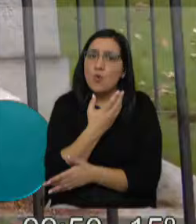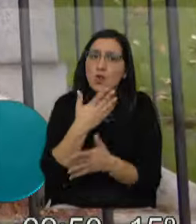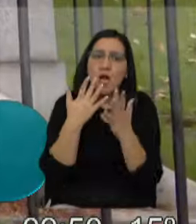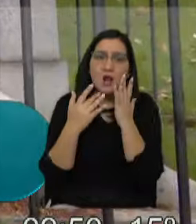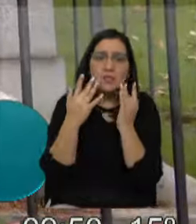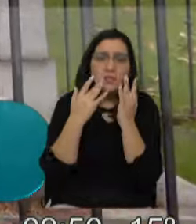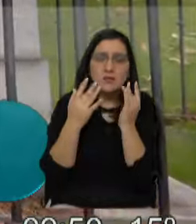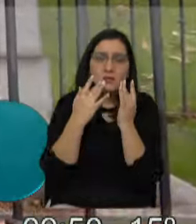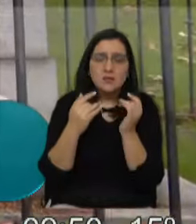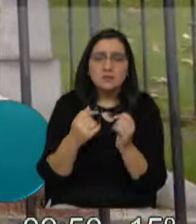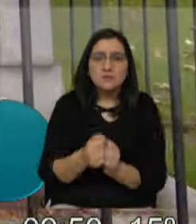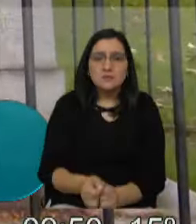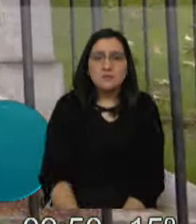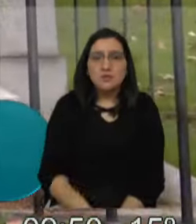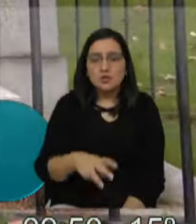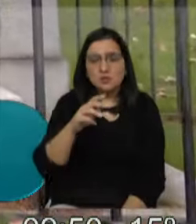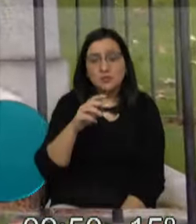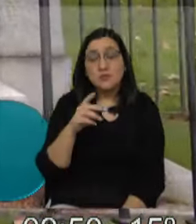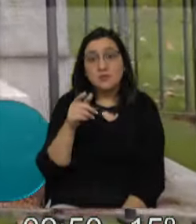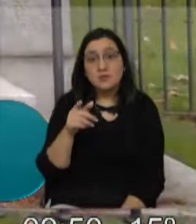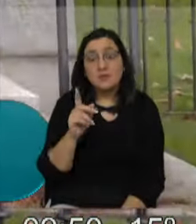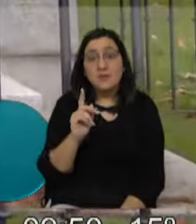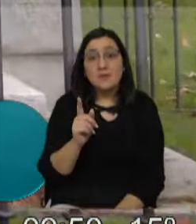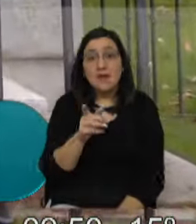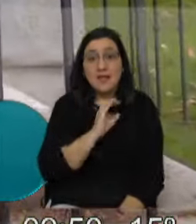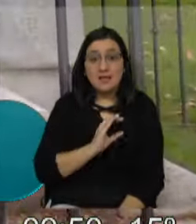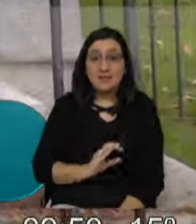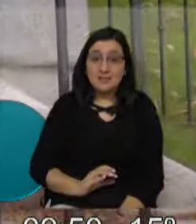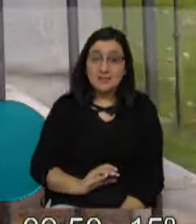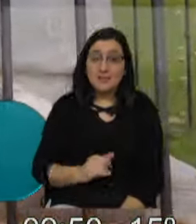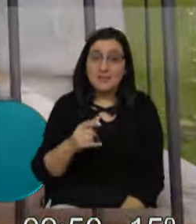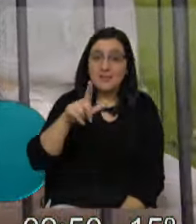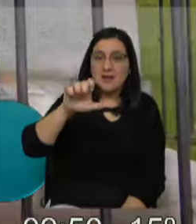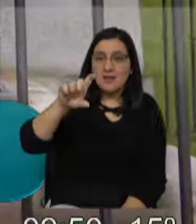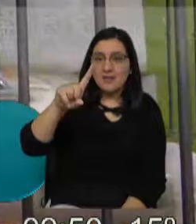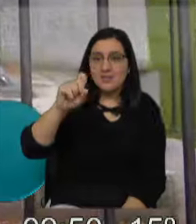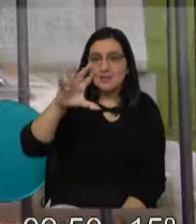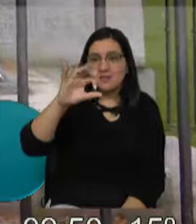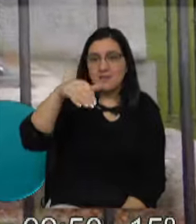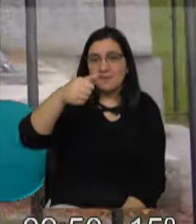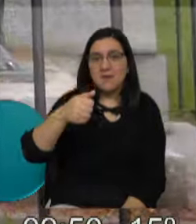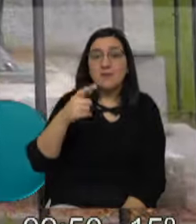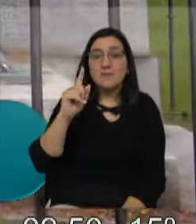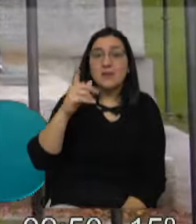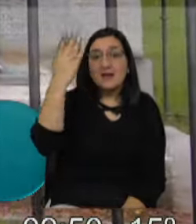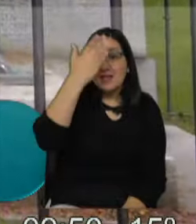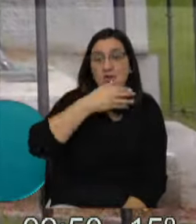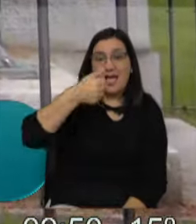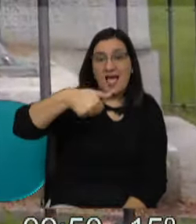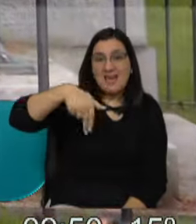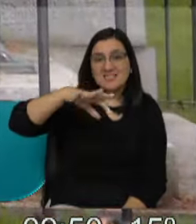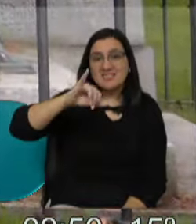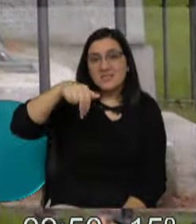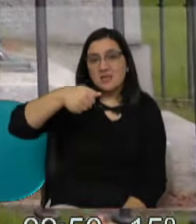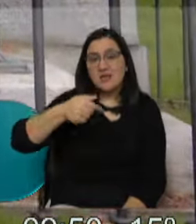muy bien la arcilla, etcétera. Y bueno, y era parte también de las características que tenía Ledesma, el negro Ancina y otros uruguayos que